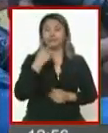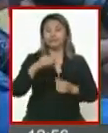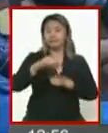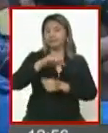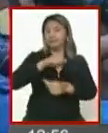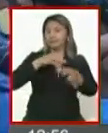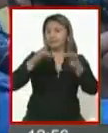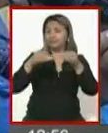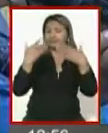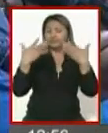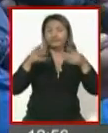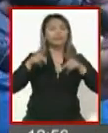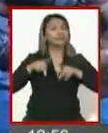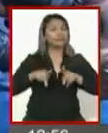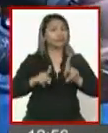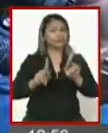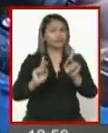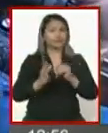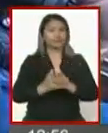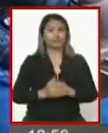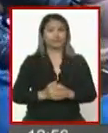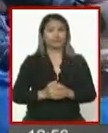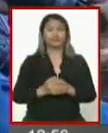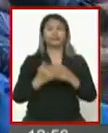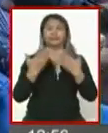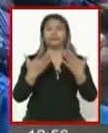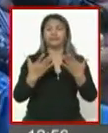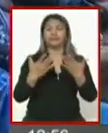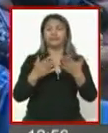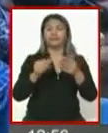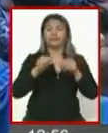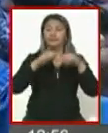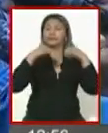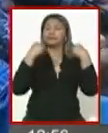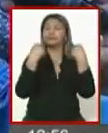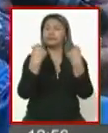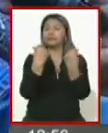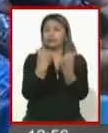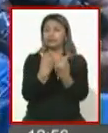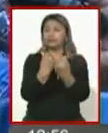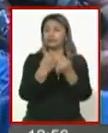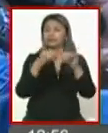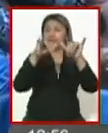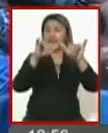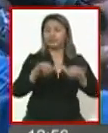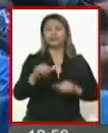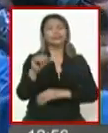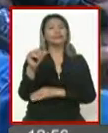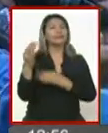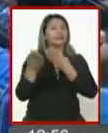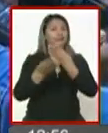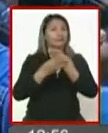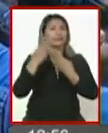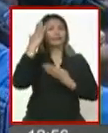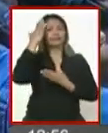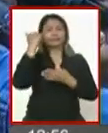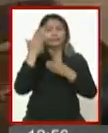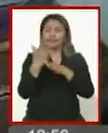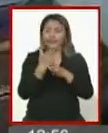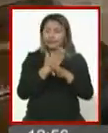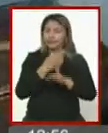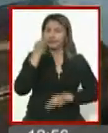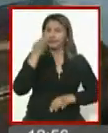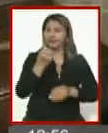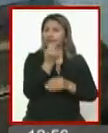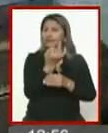los hechos, son las que han autorizado a que se haga este termosellado directamente en el banco. ¿Por qué? Porque según el procedimiento,